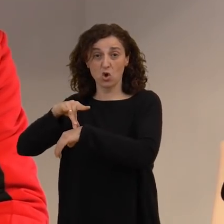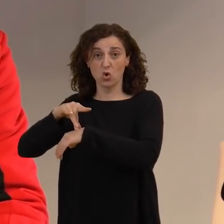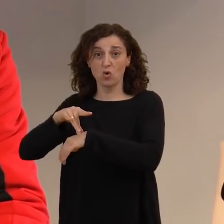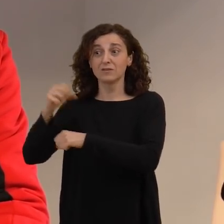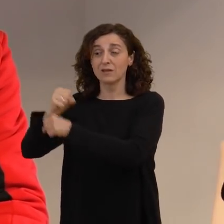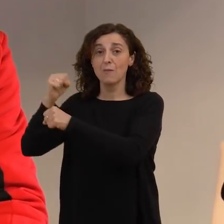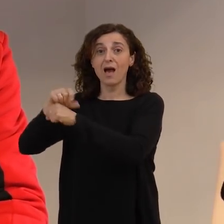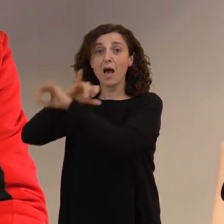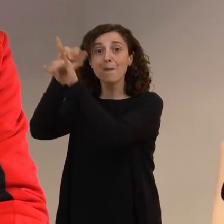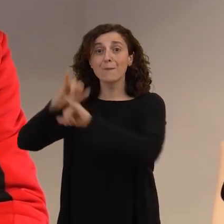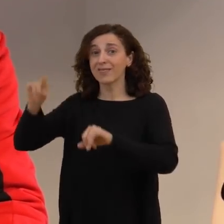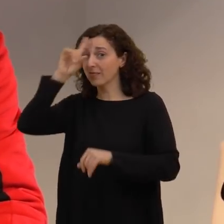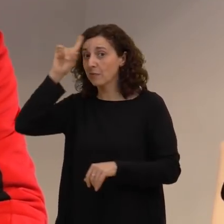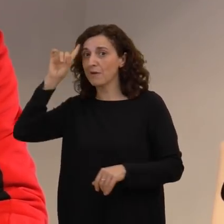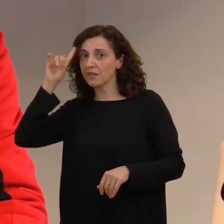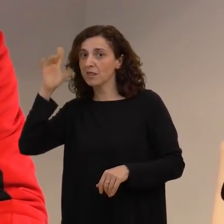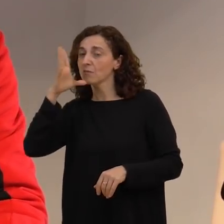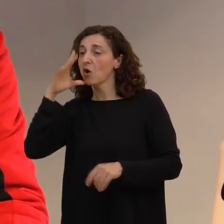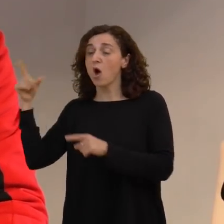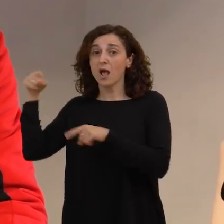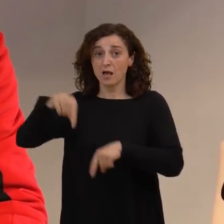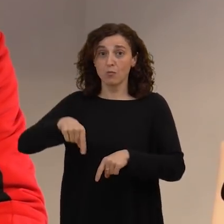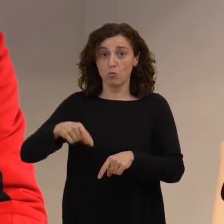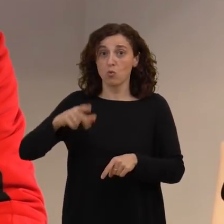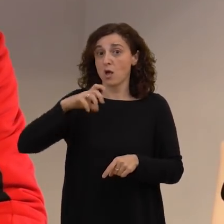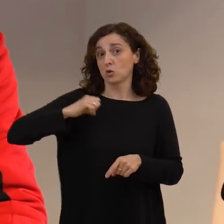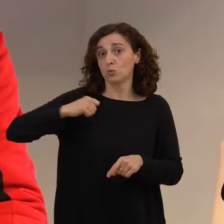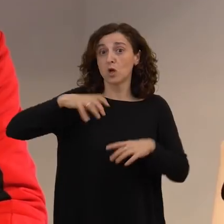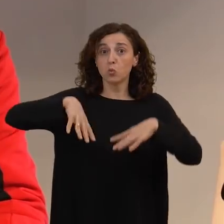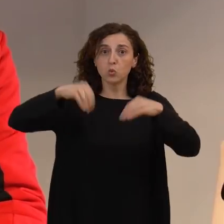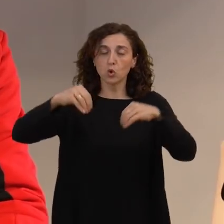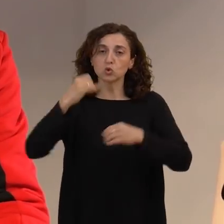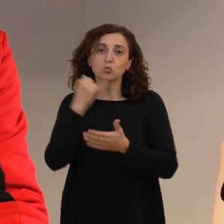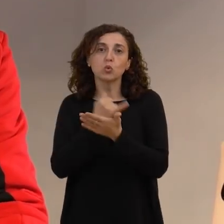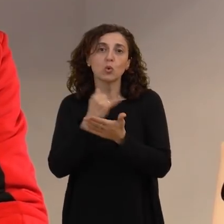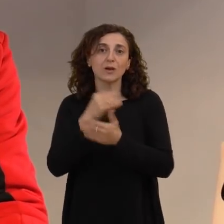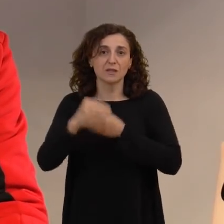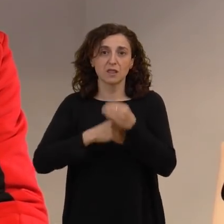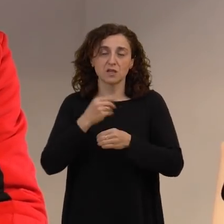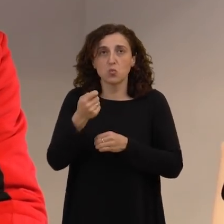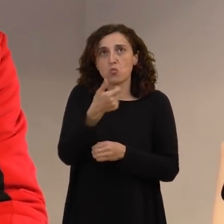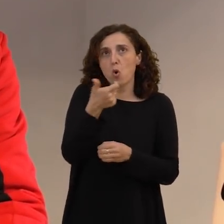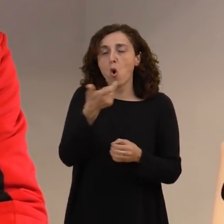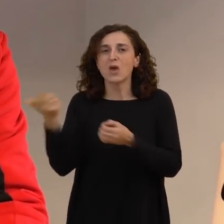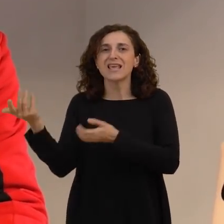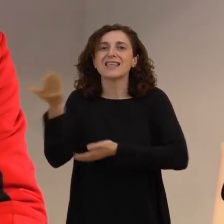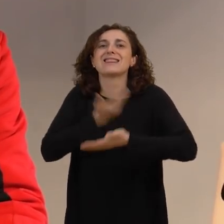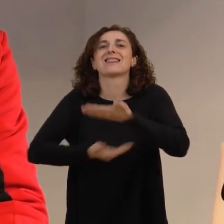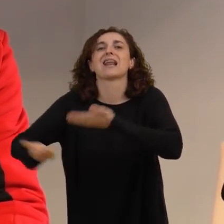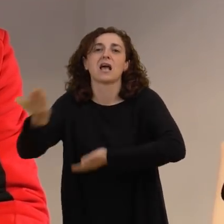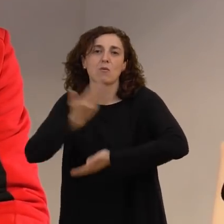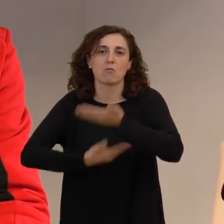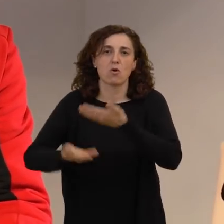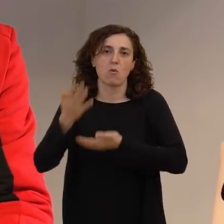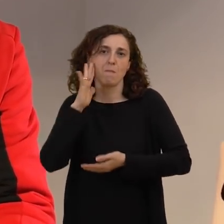había de la paz derivado aquí a Lubu, que estaba haciendo unas pruebas aquí, estaba con el intercambio, por así decirlo,